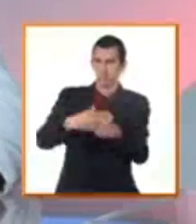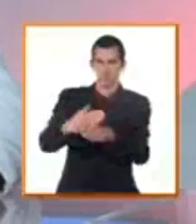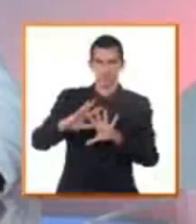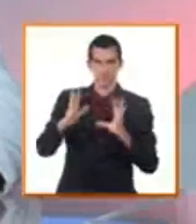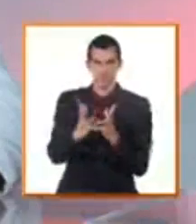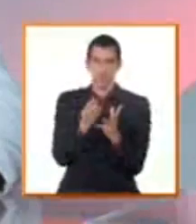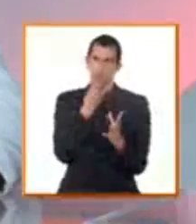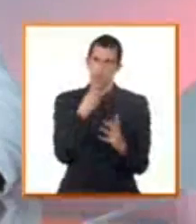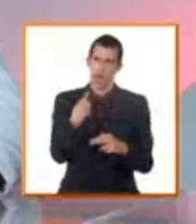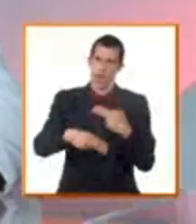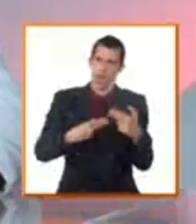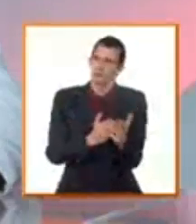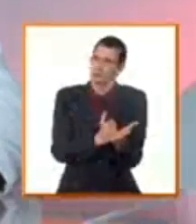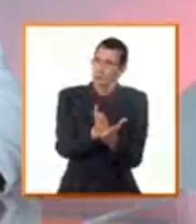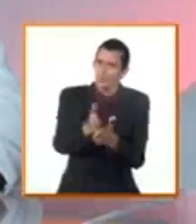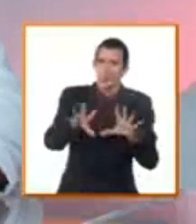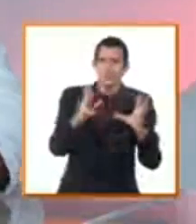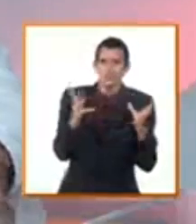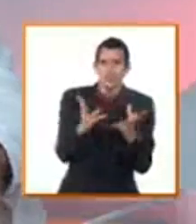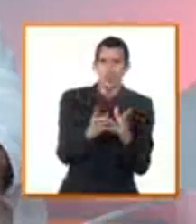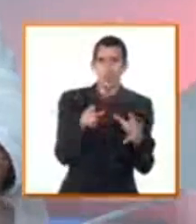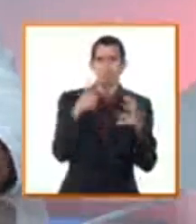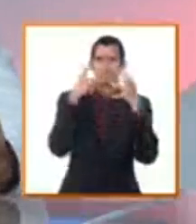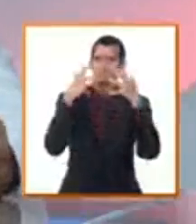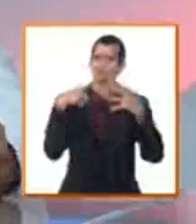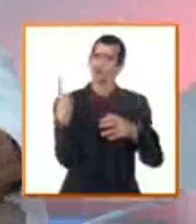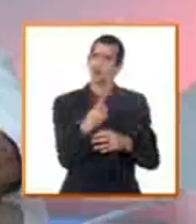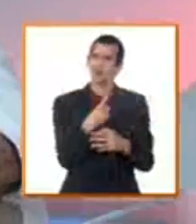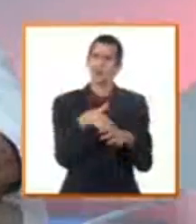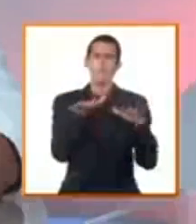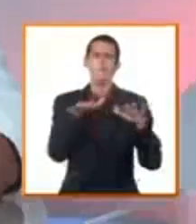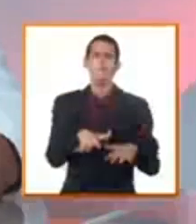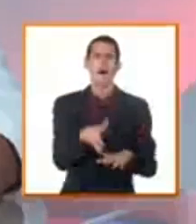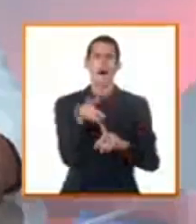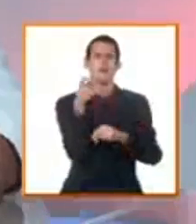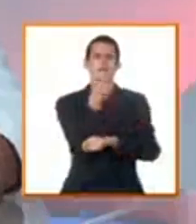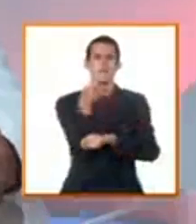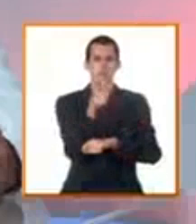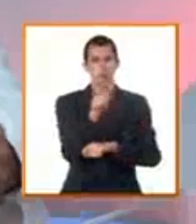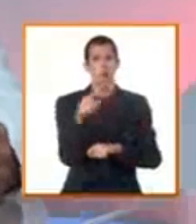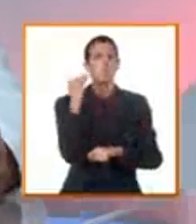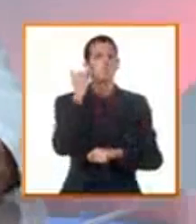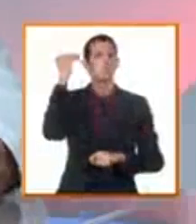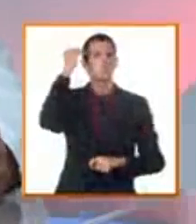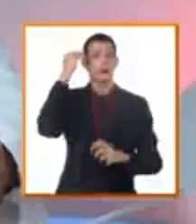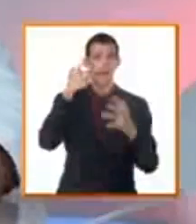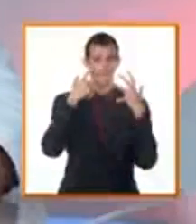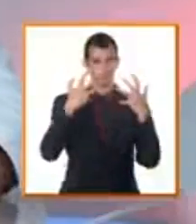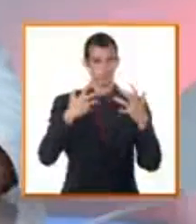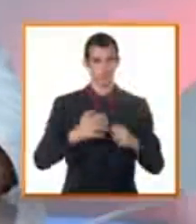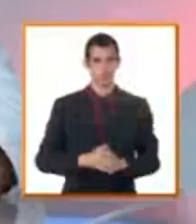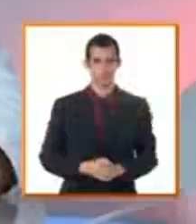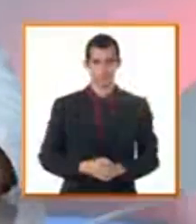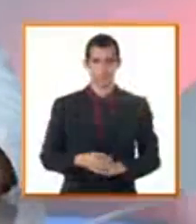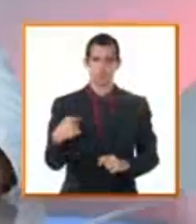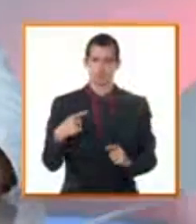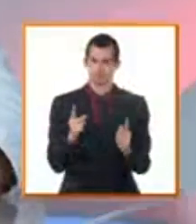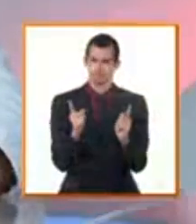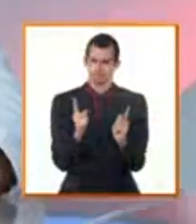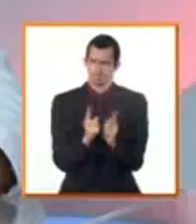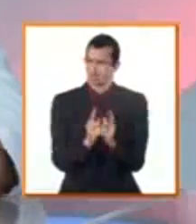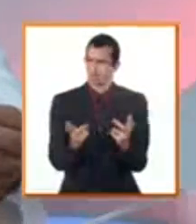le dedicamos al tema de la preparación de nuestras fuerzas. Para concluir, Randy, tres elementos. Primero,